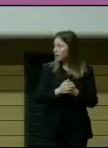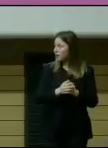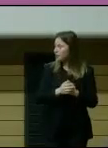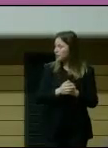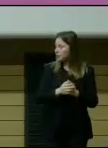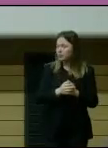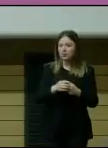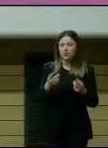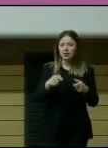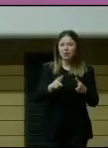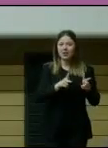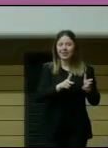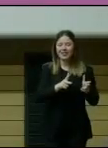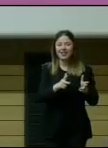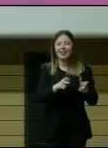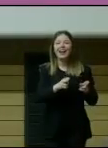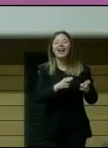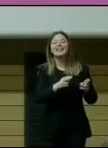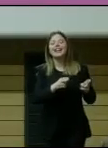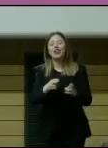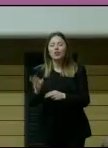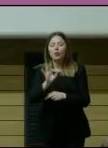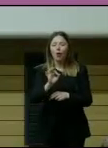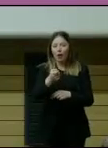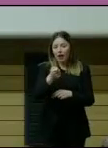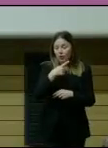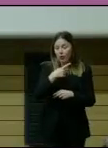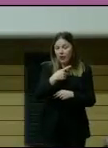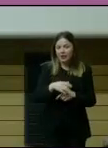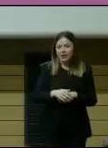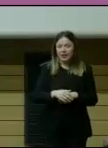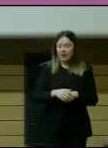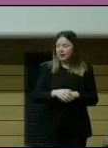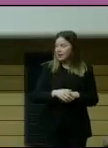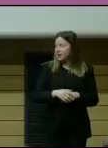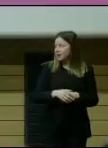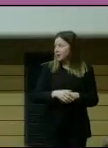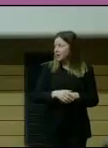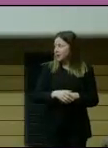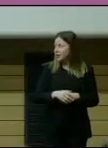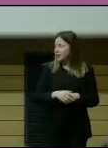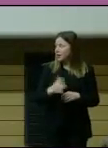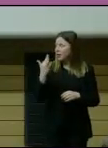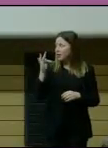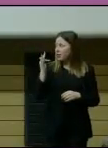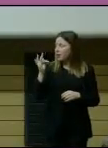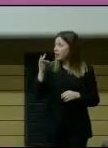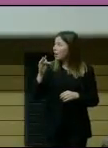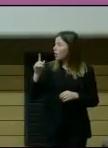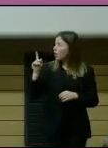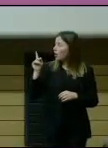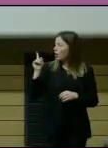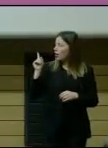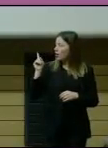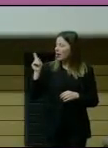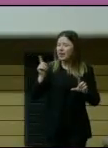es el del terrorismo, de las drogas, y obviamente de que no ni hay fentanilo ni se lo espera. Pero aquí ya, que